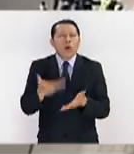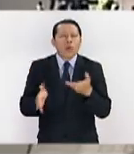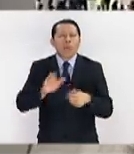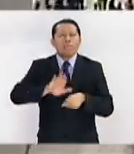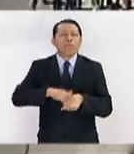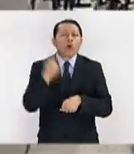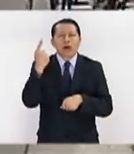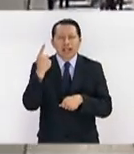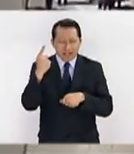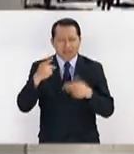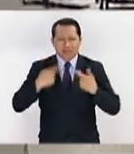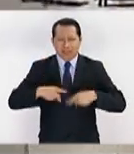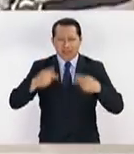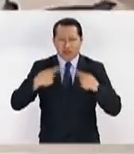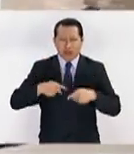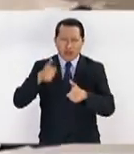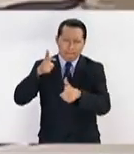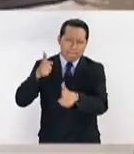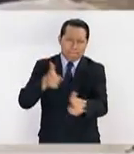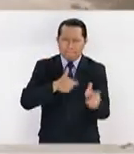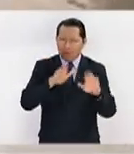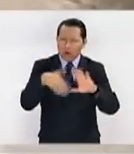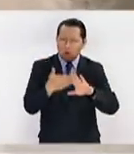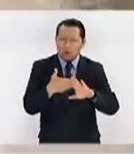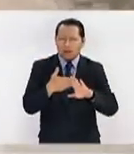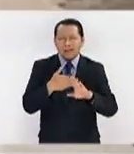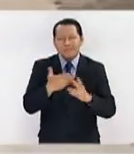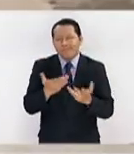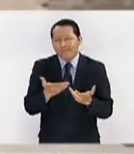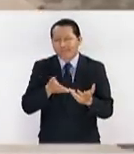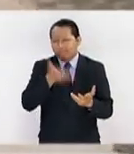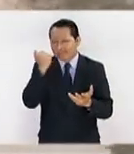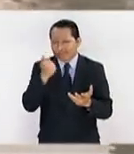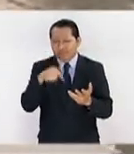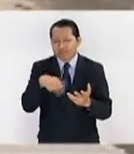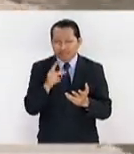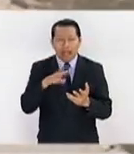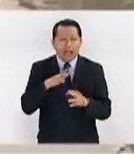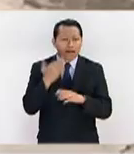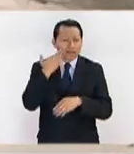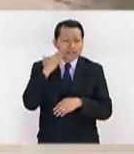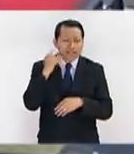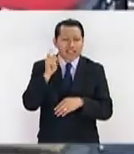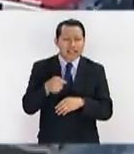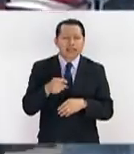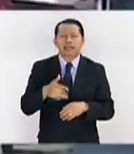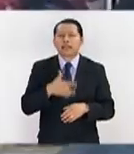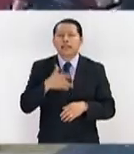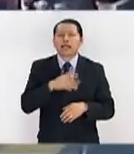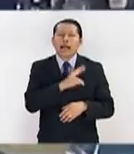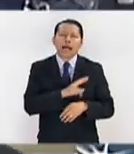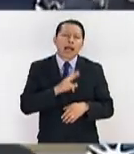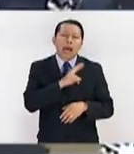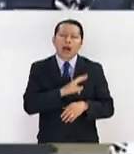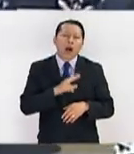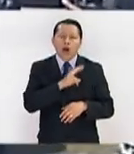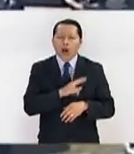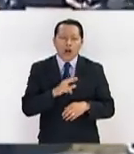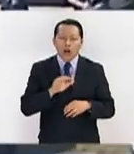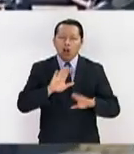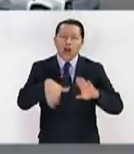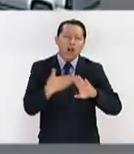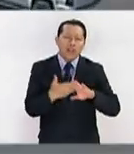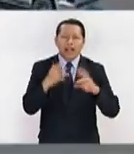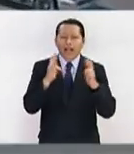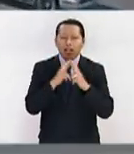claro, pero Kelly dejó un rastro en las redes sociales que hacen sospechar que sentía rencor por todo lo que era religioso.